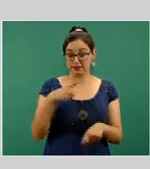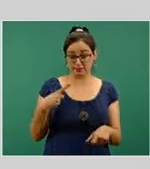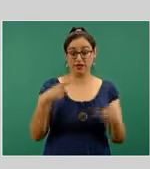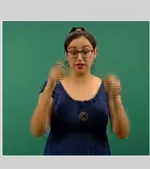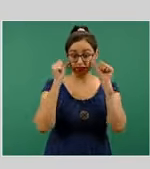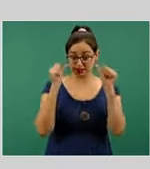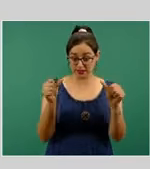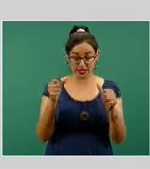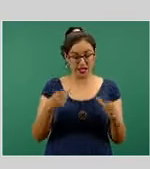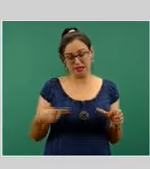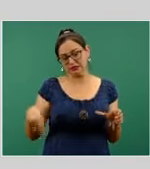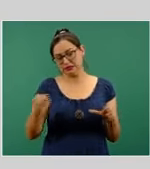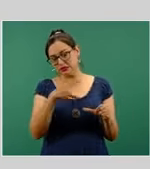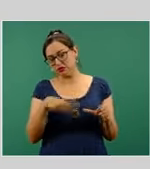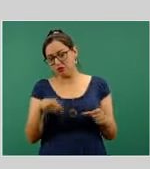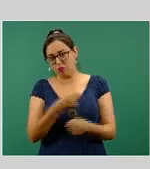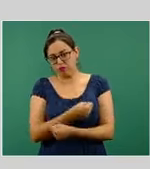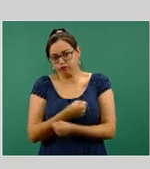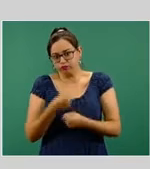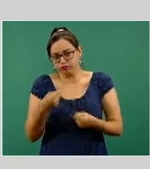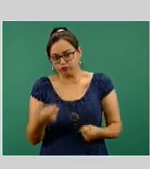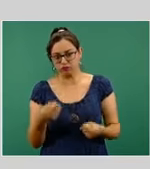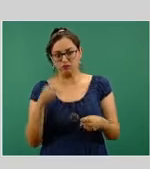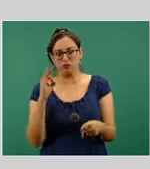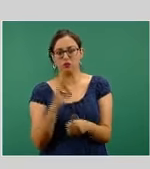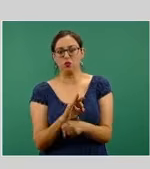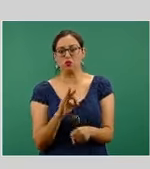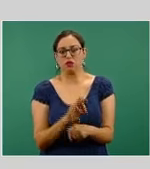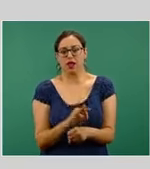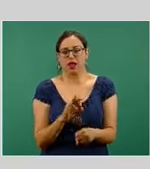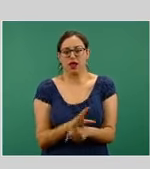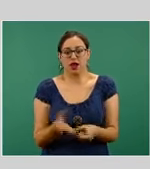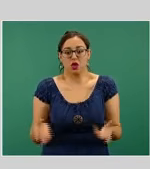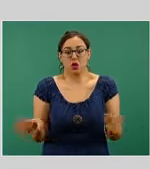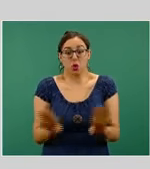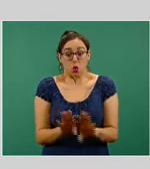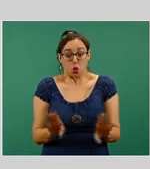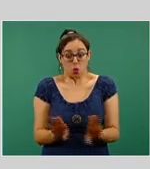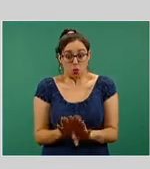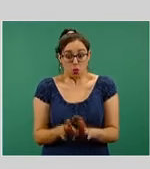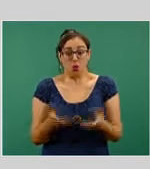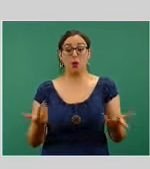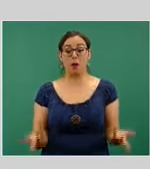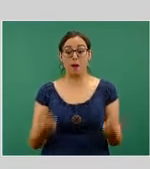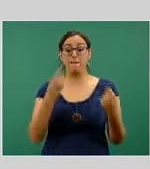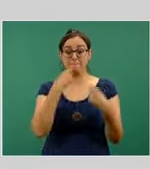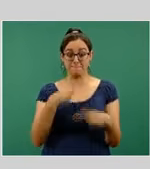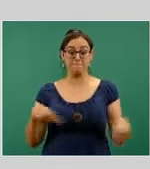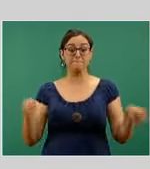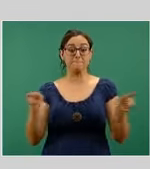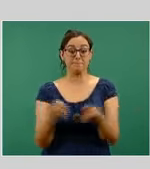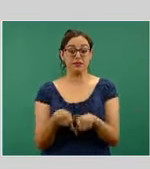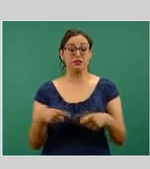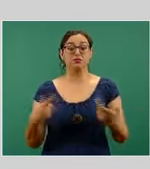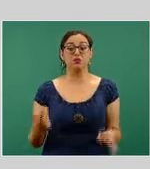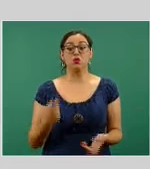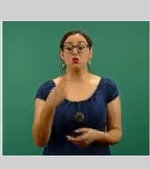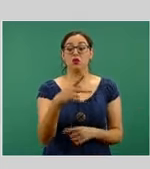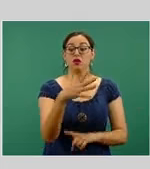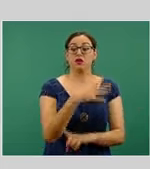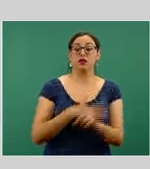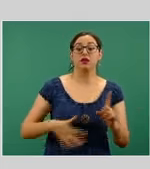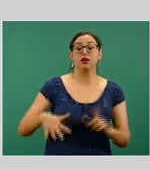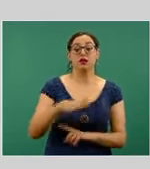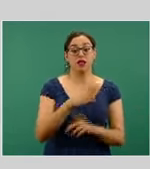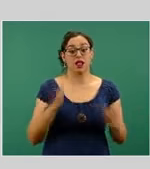y ver cómo se les puede proteger y dar una mejor atención. También un monitoreo del ambiente obesogénico, dónde está esa publicidad,